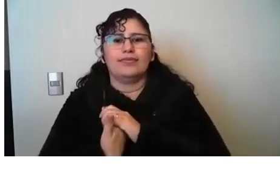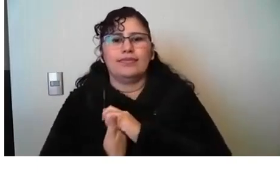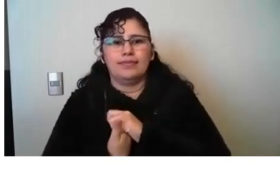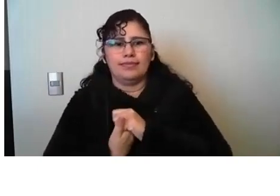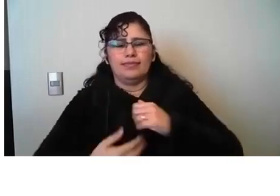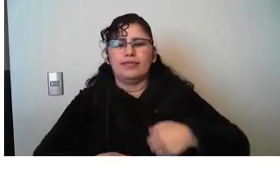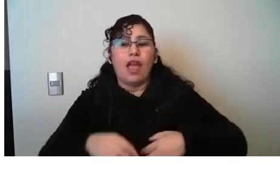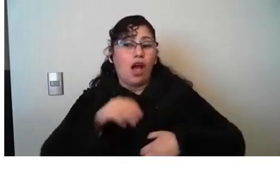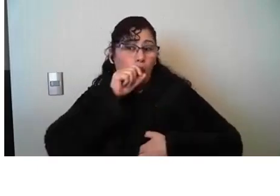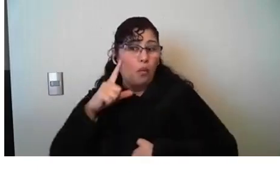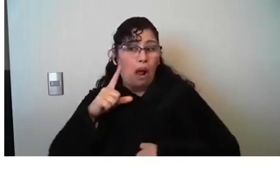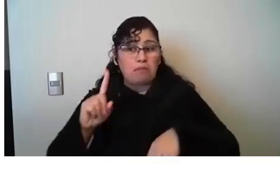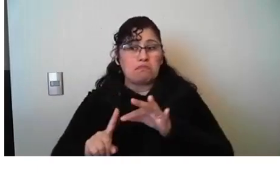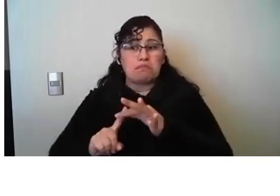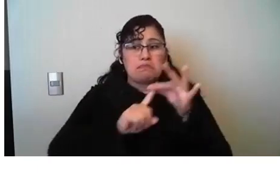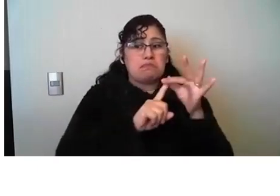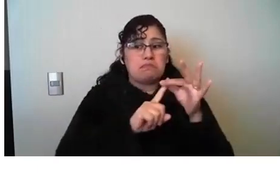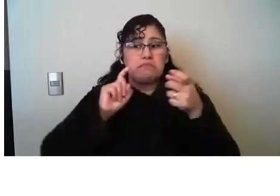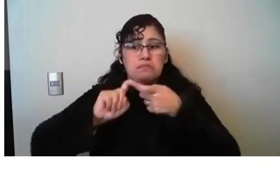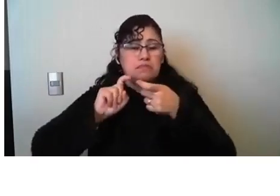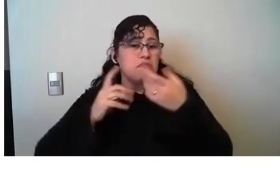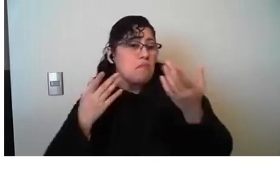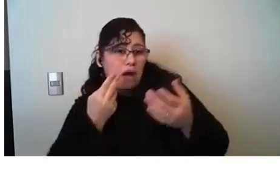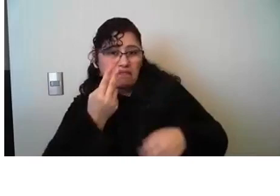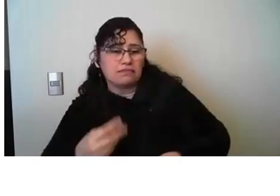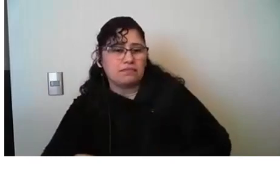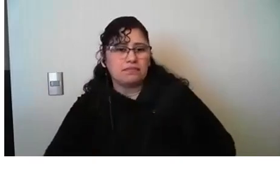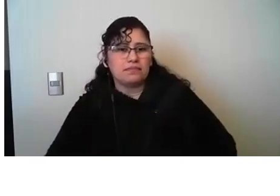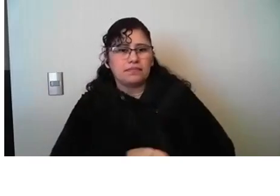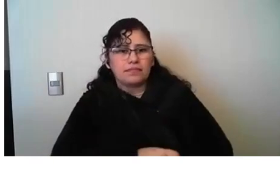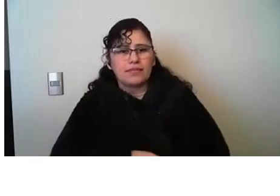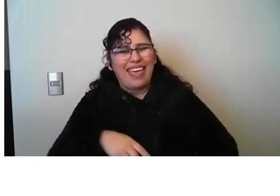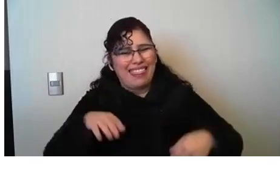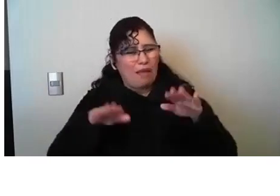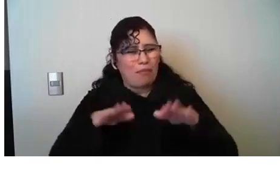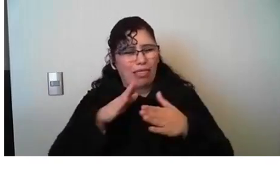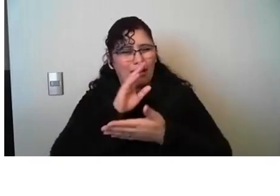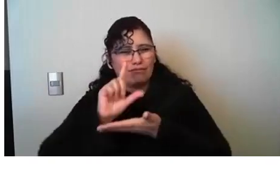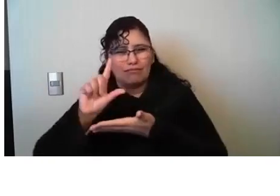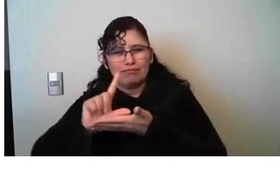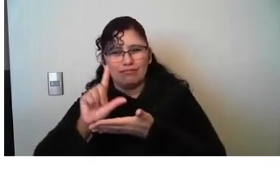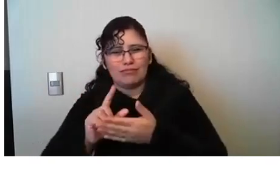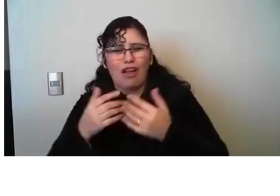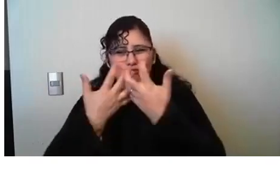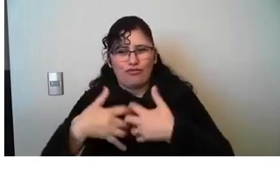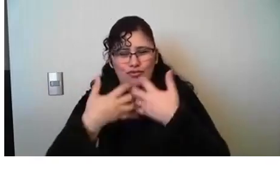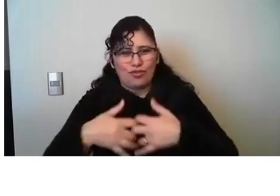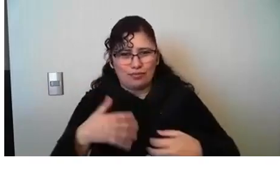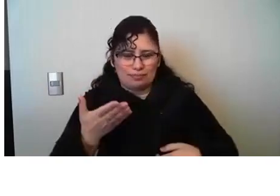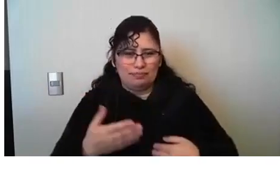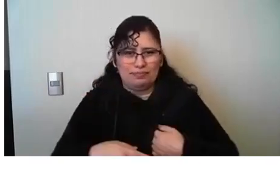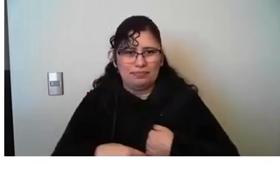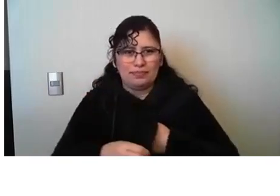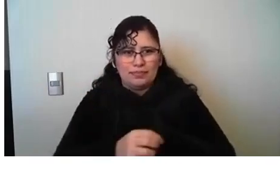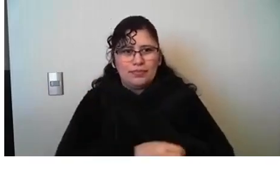¿Cuáles son las principales conexiones cerebelosas según los territorios funcionales? Aquí tenemos